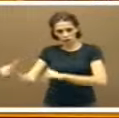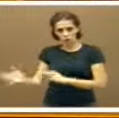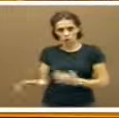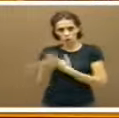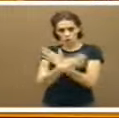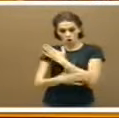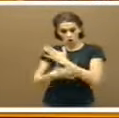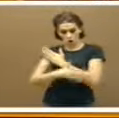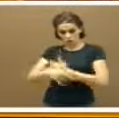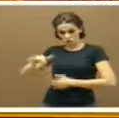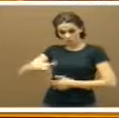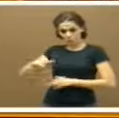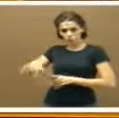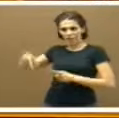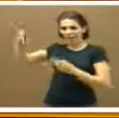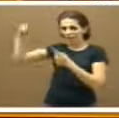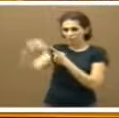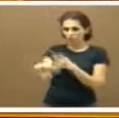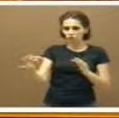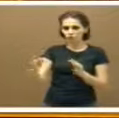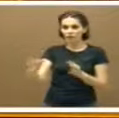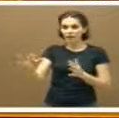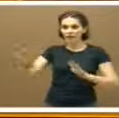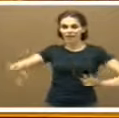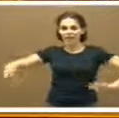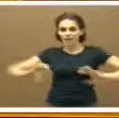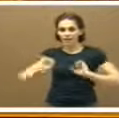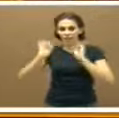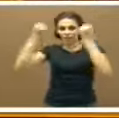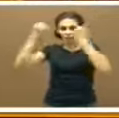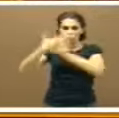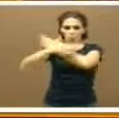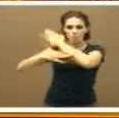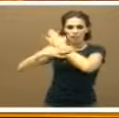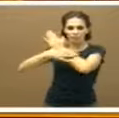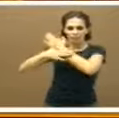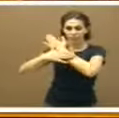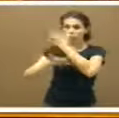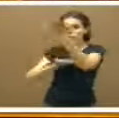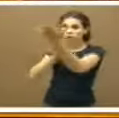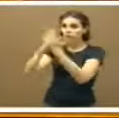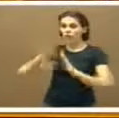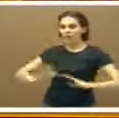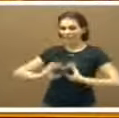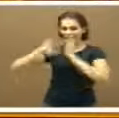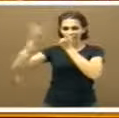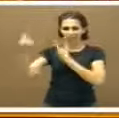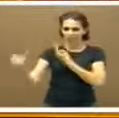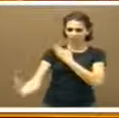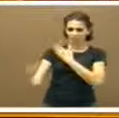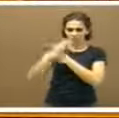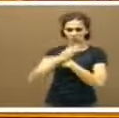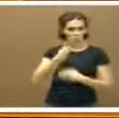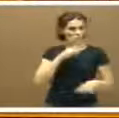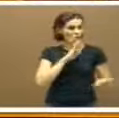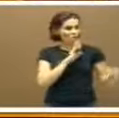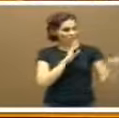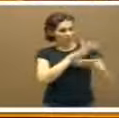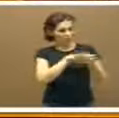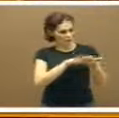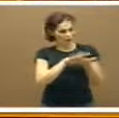tener que acudir al rescate al Ministerio o por parte del Ministerio de Hacienda. Eso que usted ha invocado aquí